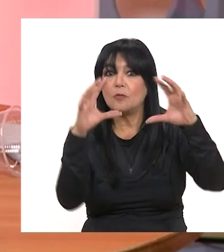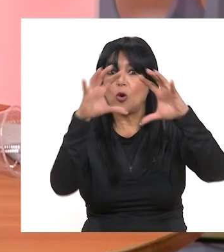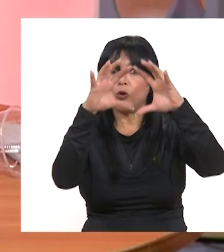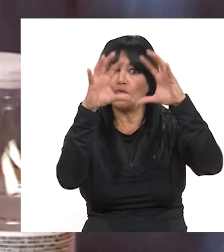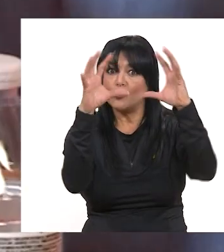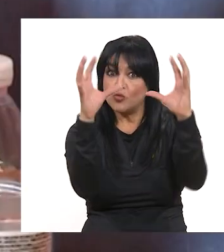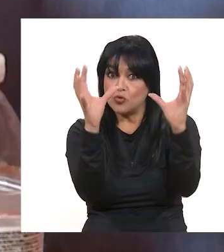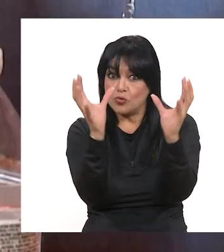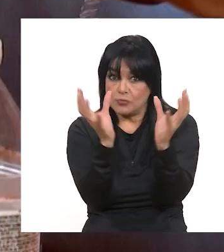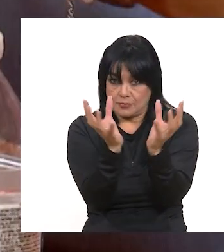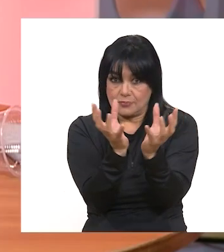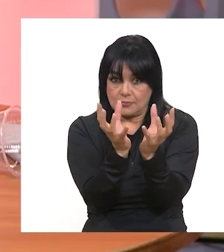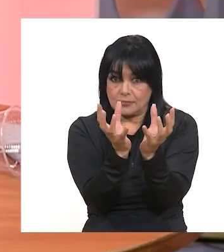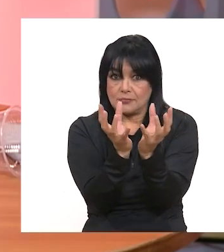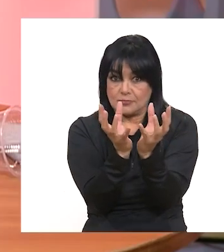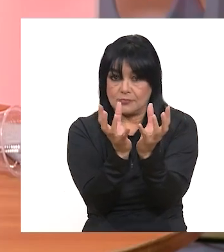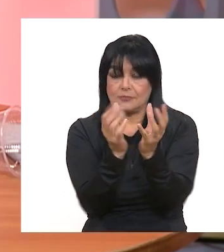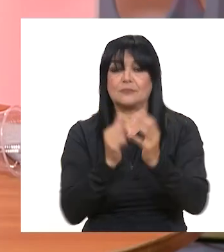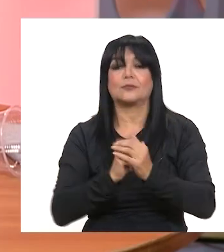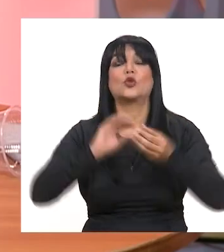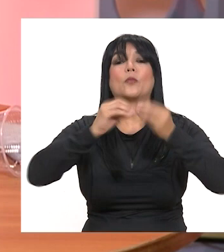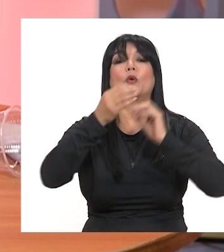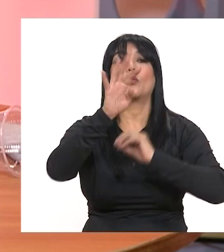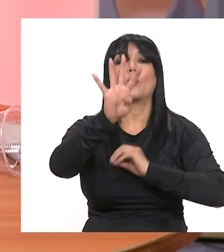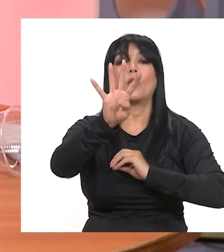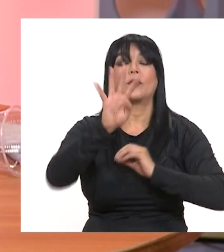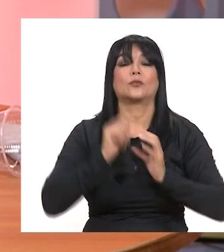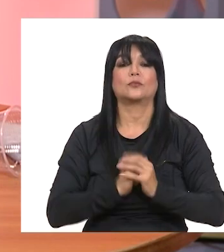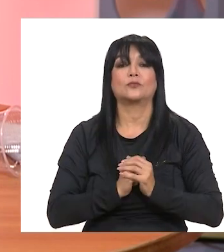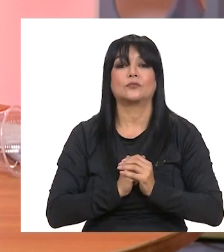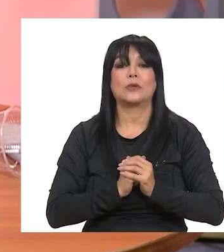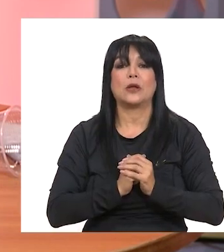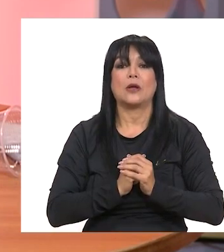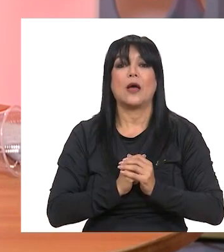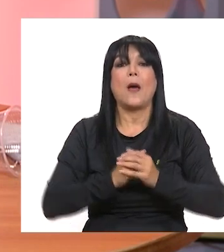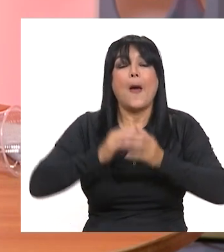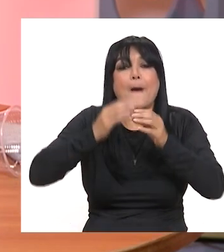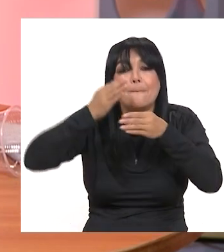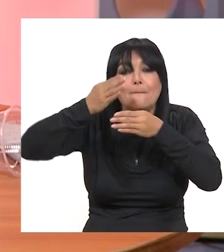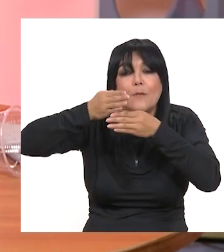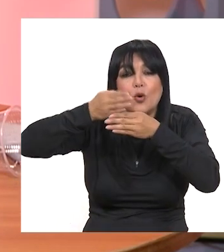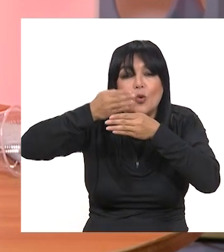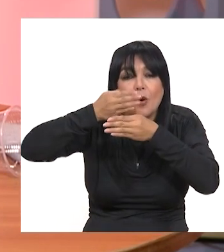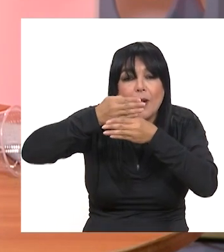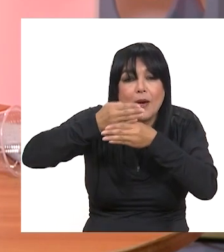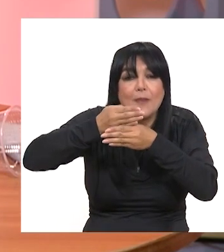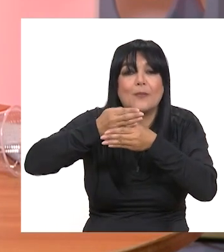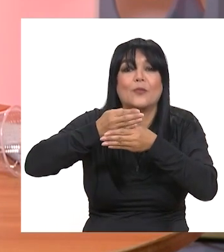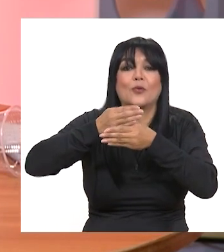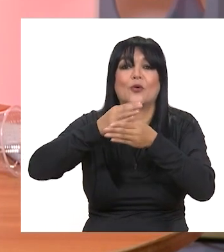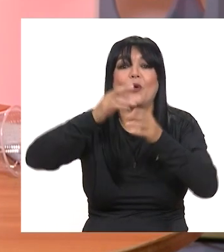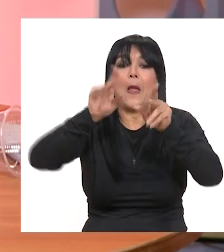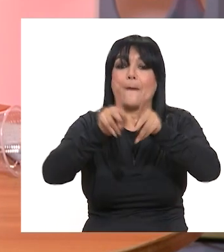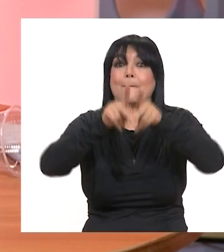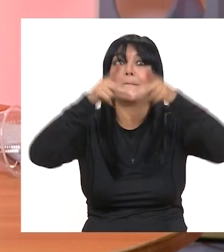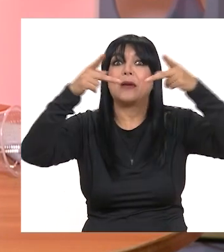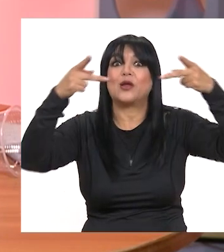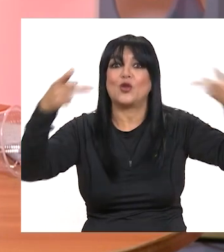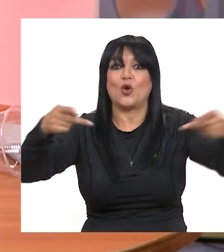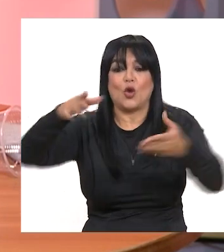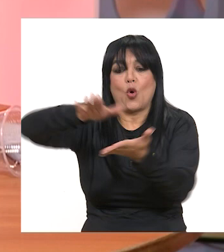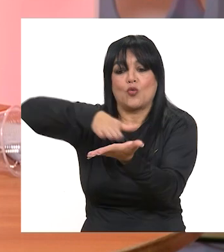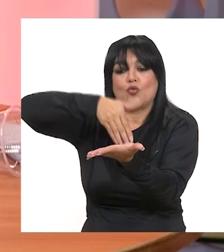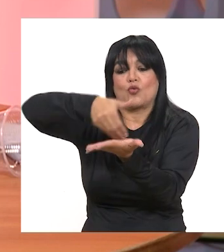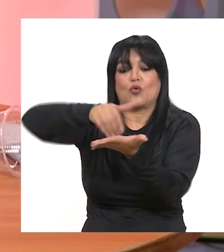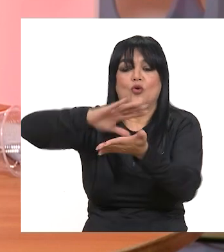quede esférica. Paso 4. Vamos a ir llenando poco a poco el periódico de pegamento e